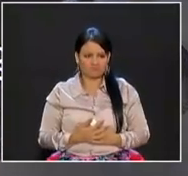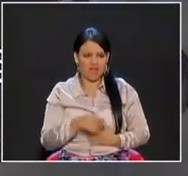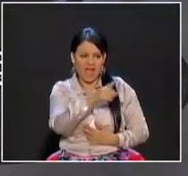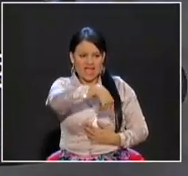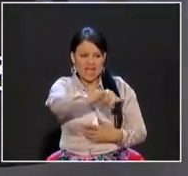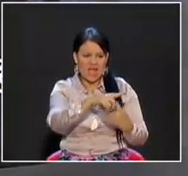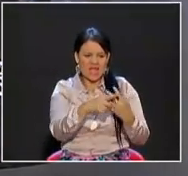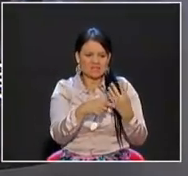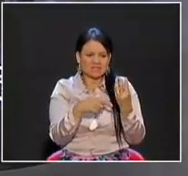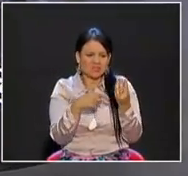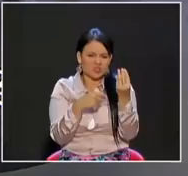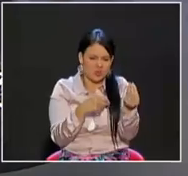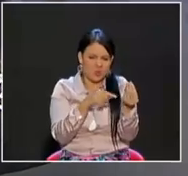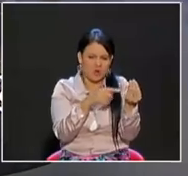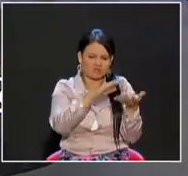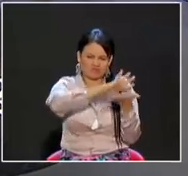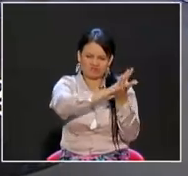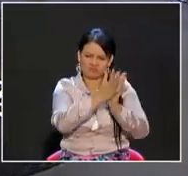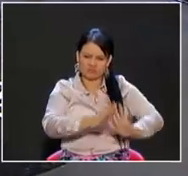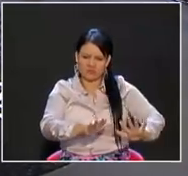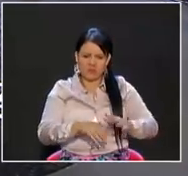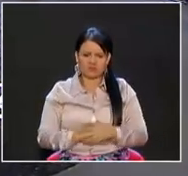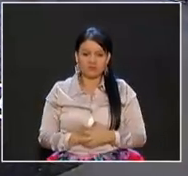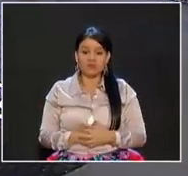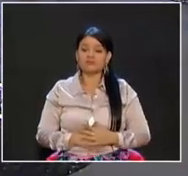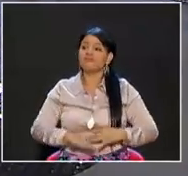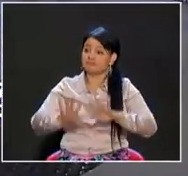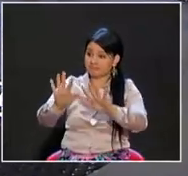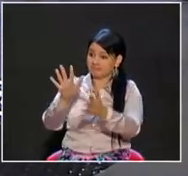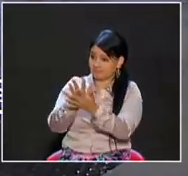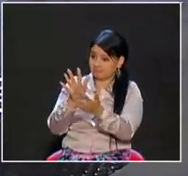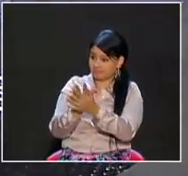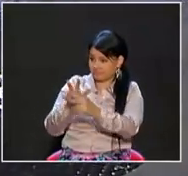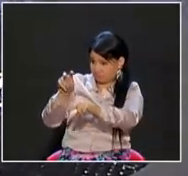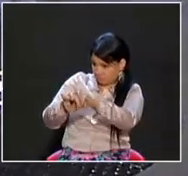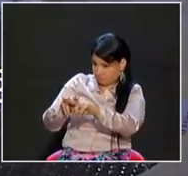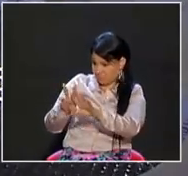candidato mauricio puede responder si quiere desde ahí en la gran bahía